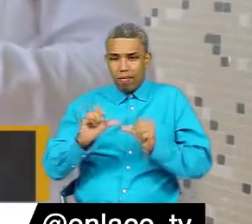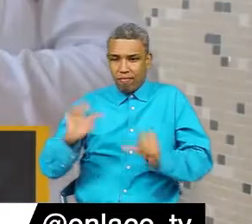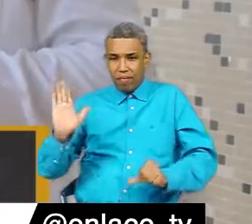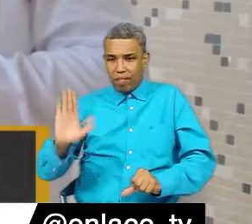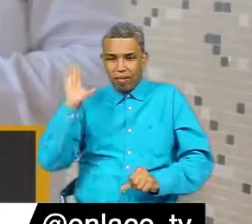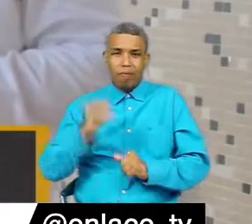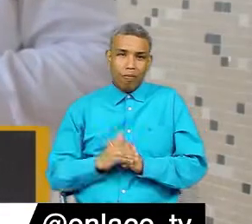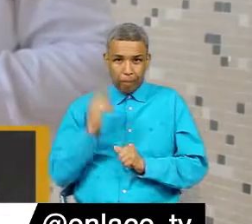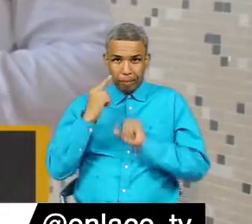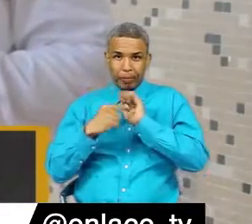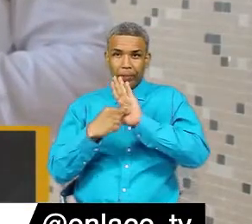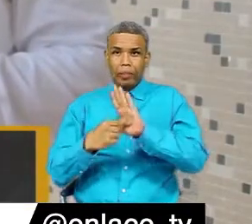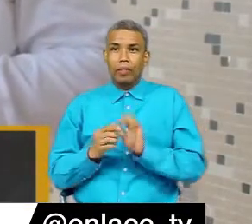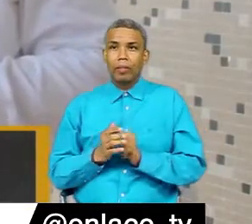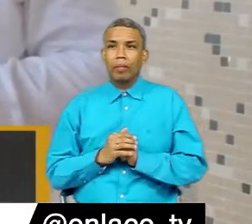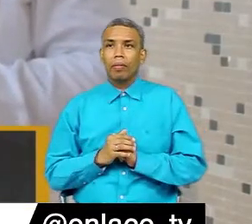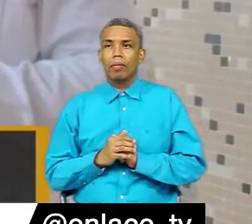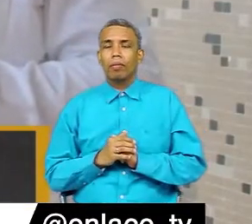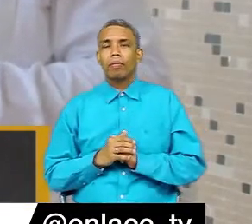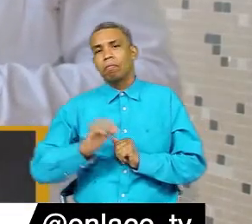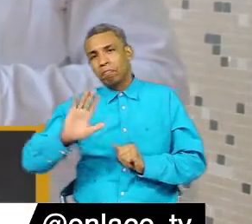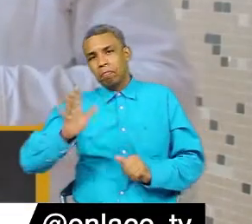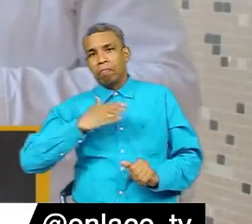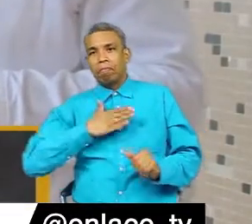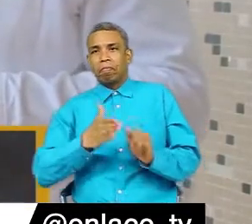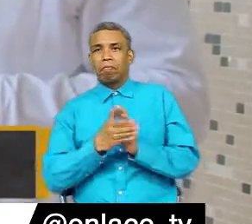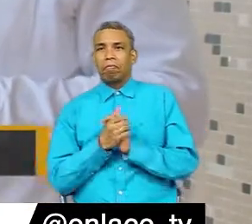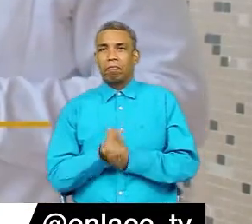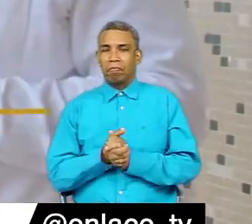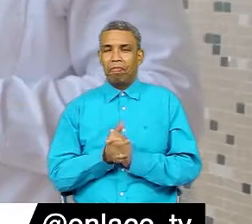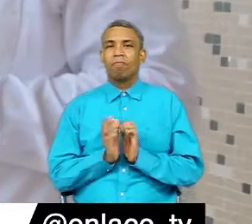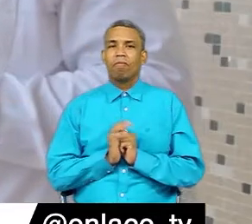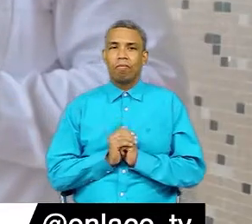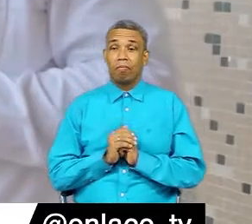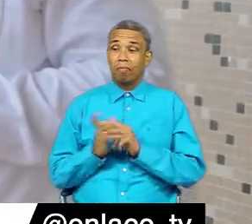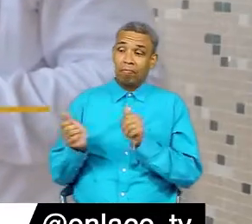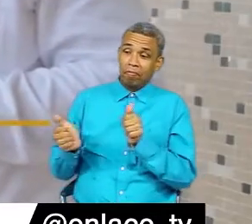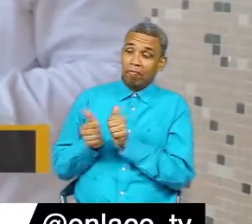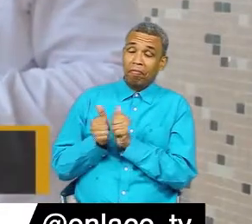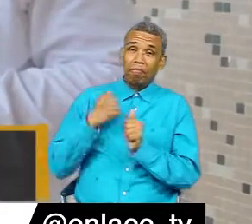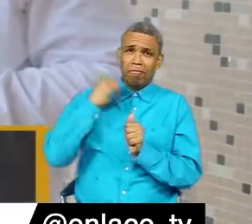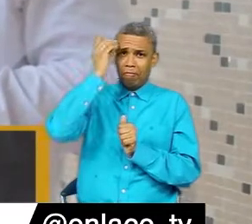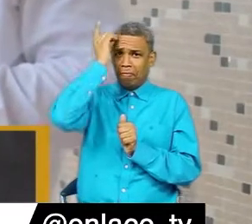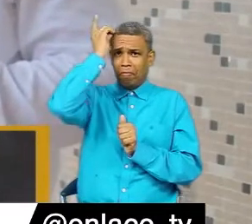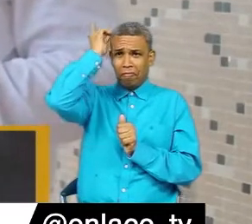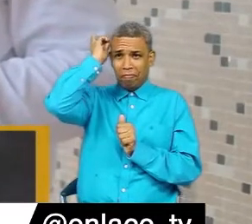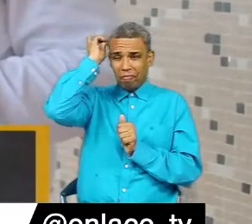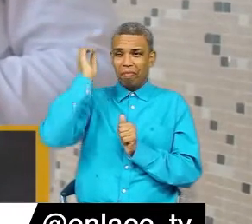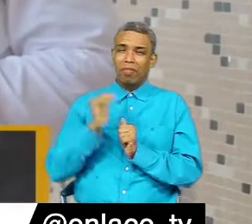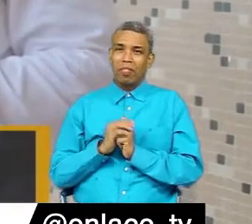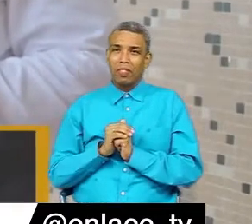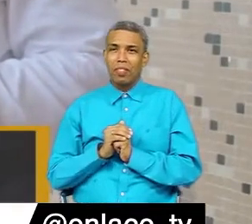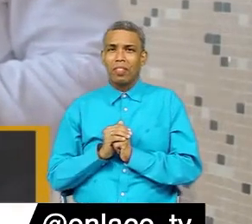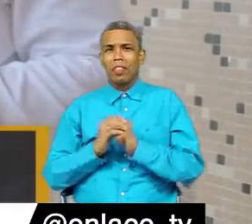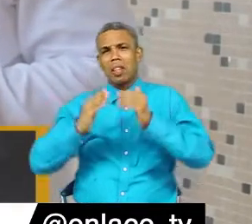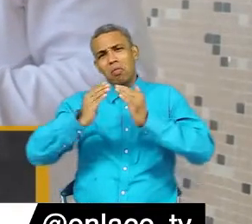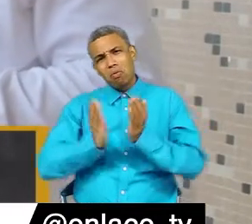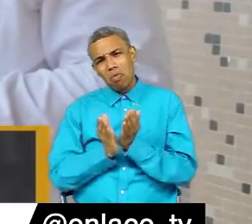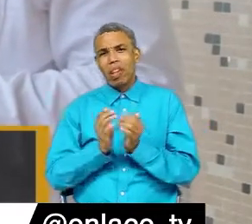compañeros en estudios, amable teleaudiencia de Enlace Noticias. Nos encontramos en el seminario de San Pedro Claver con el señor alcalde, que asiste a esas actividades